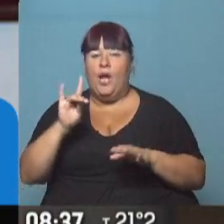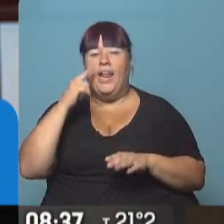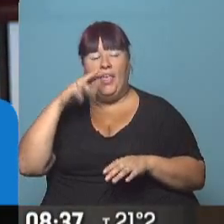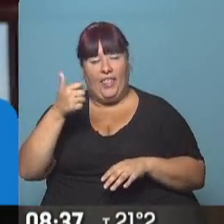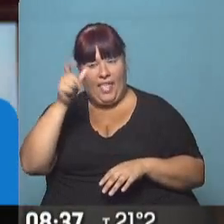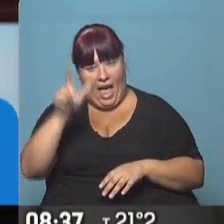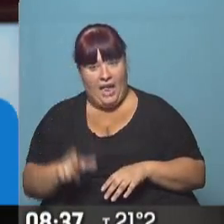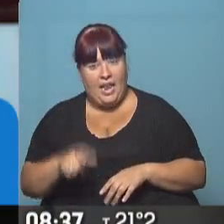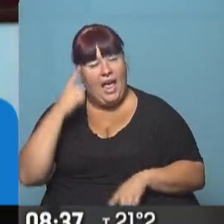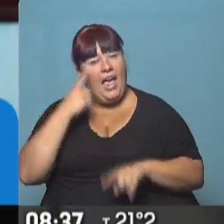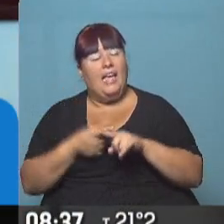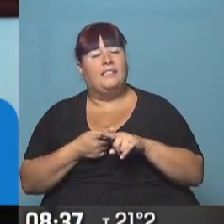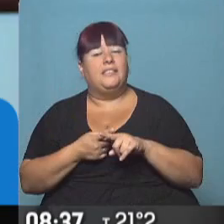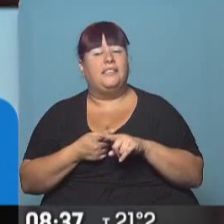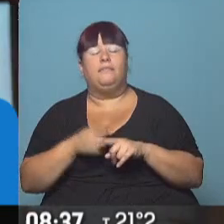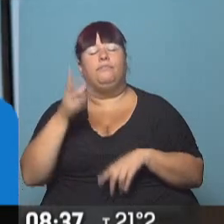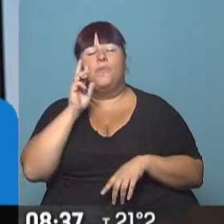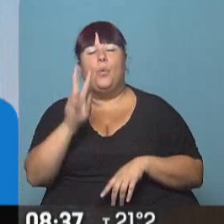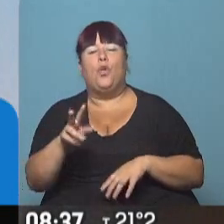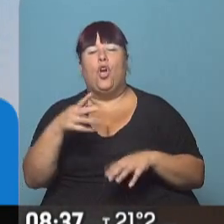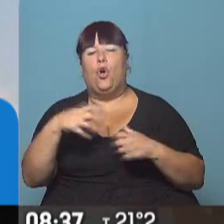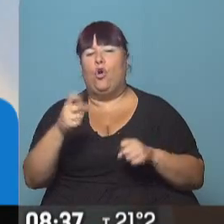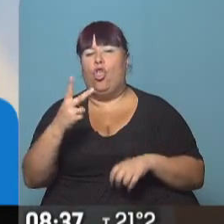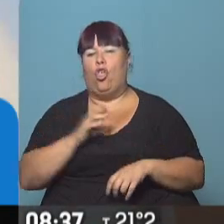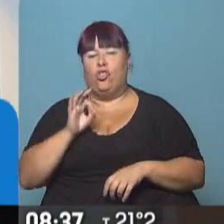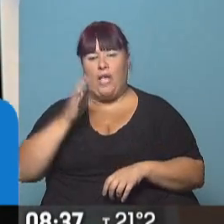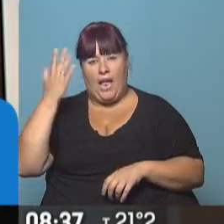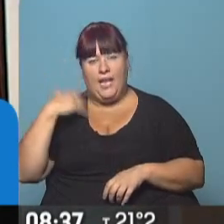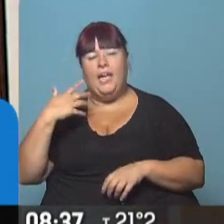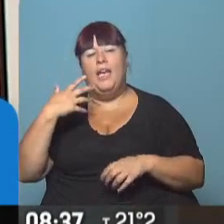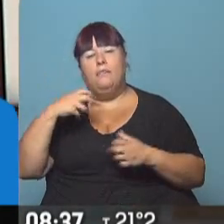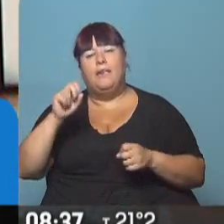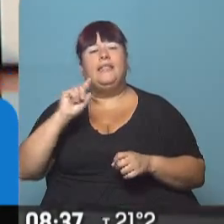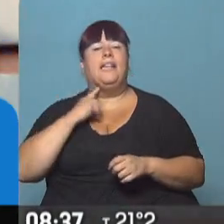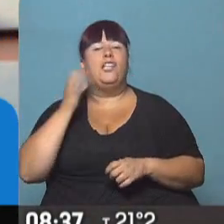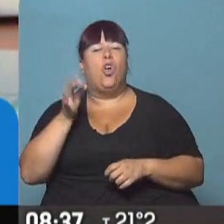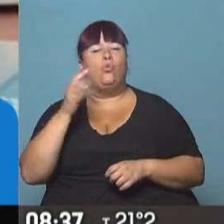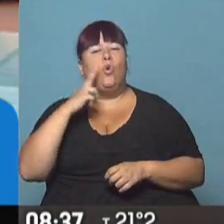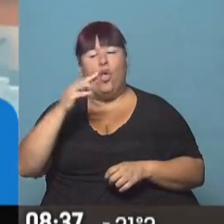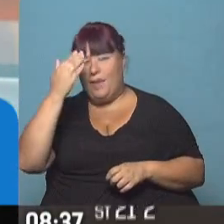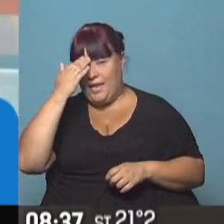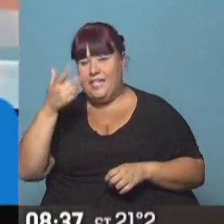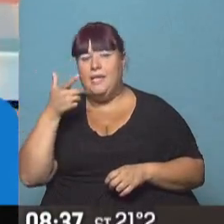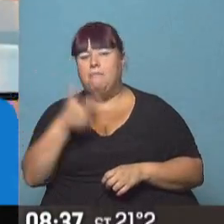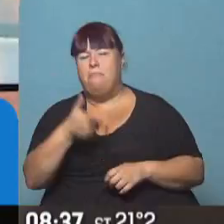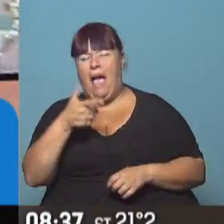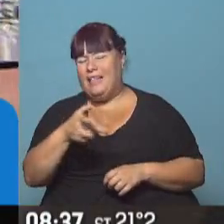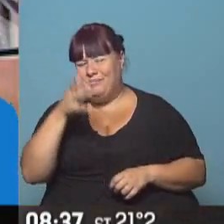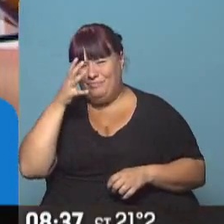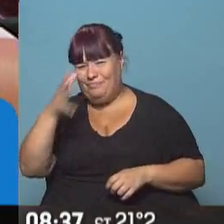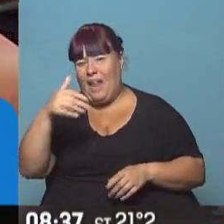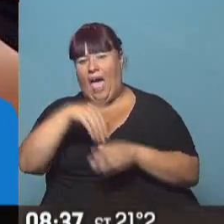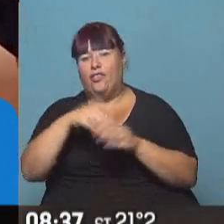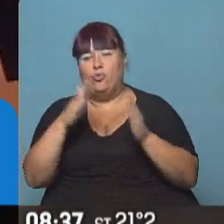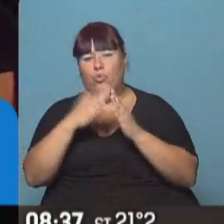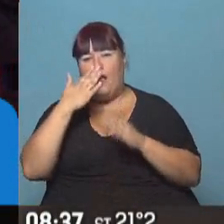Diana fue encontrada hace 2 años, fue encontrada el 13 de octubre de 2015, asesinada brutalmente en su